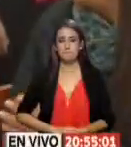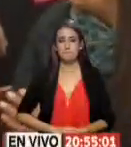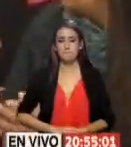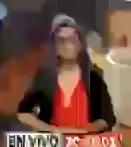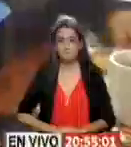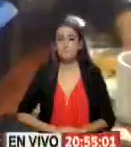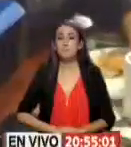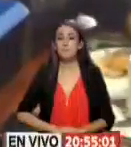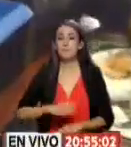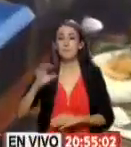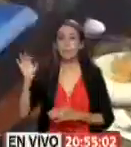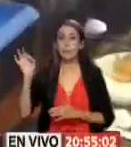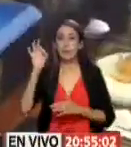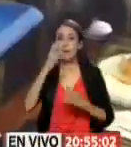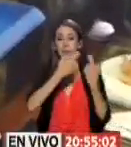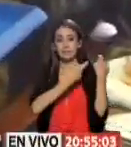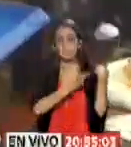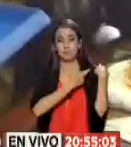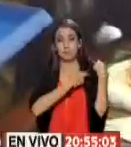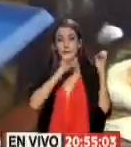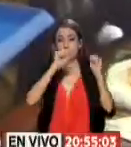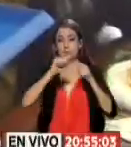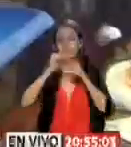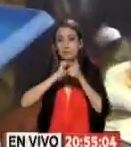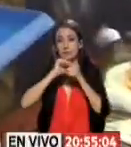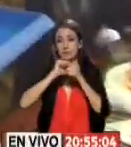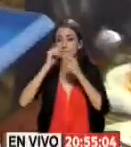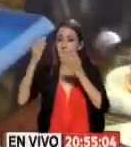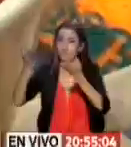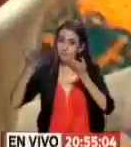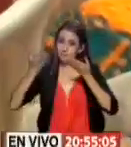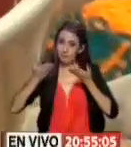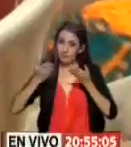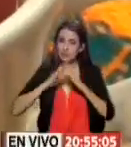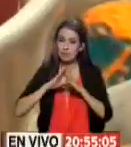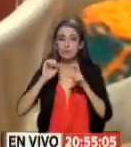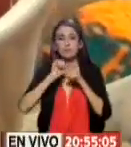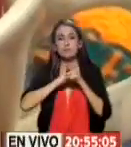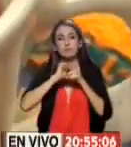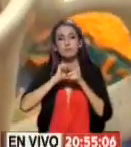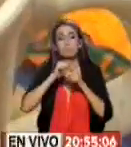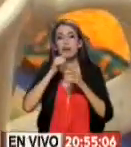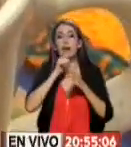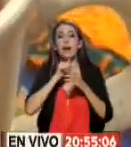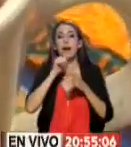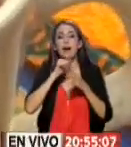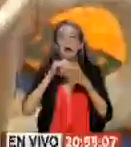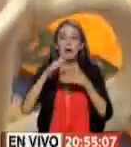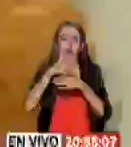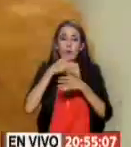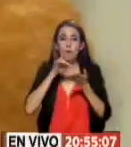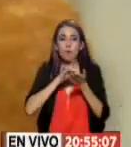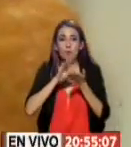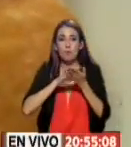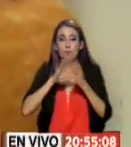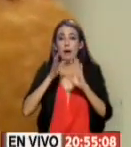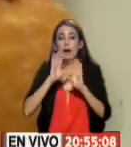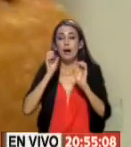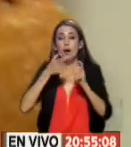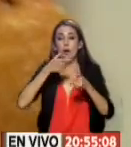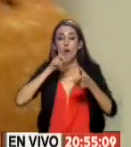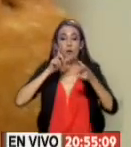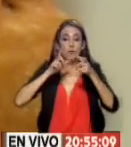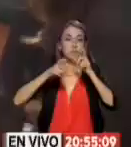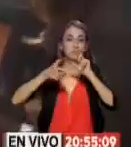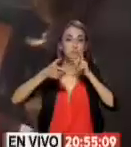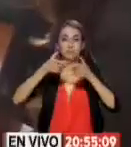Las anfitrionas, mujeres que se han preparado para recibir a los turistas, preparan agüitas aromáticas, cócteles de varias hierbas andinas